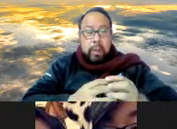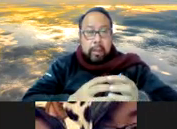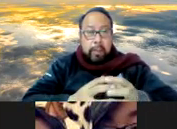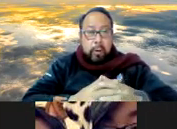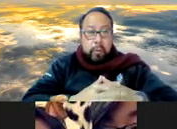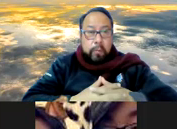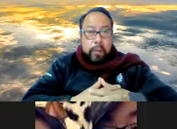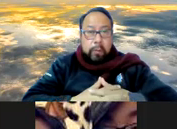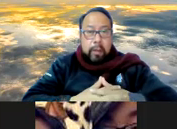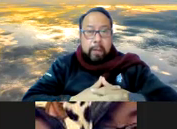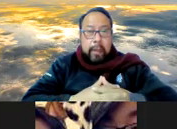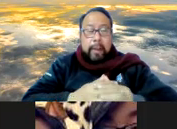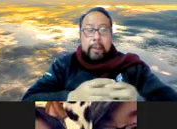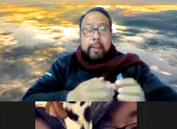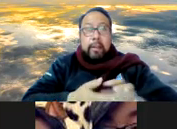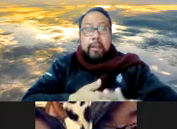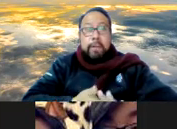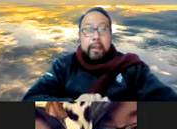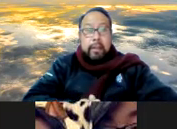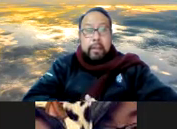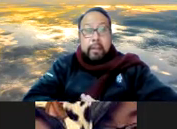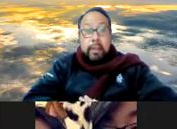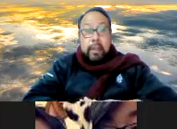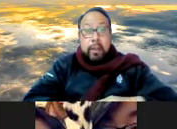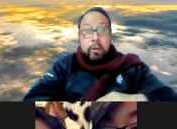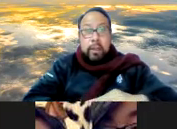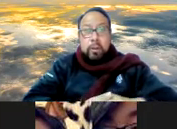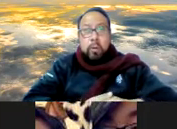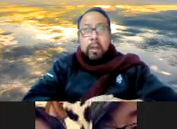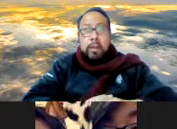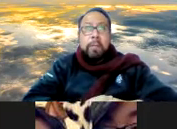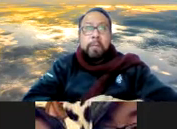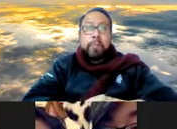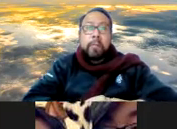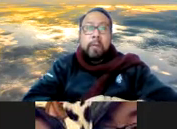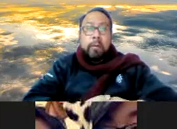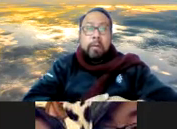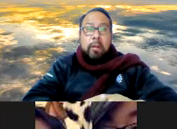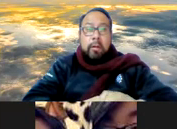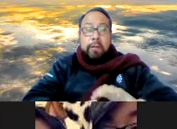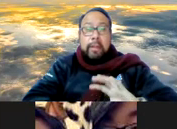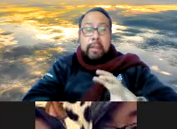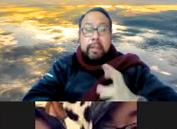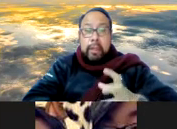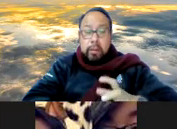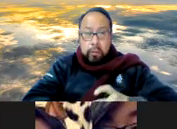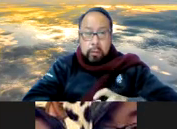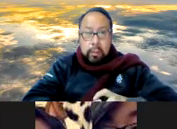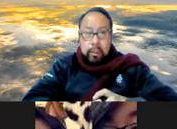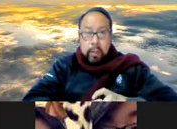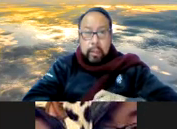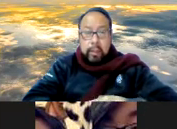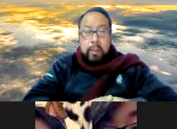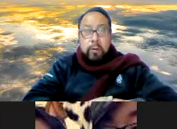Dentro del ámbito académico vamos a tener diferentes géneros textuales o diferentes